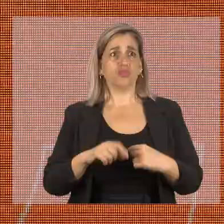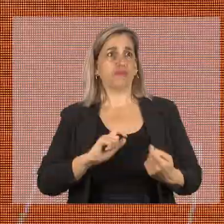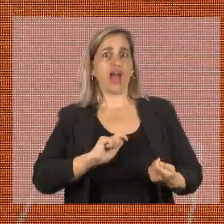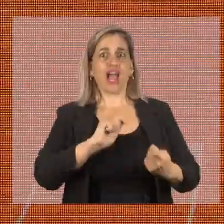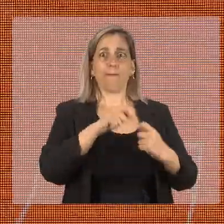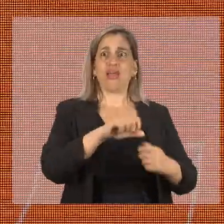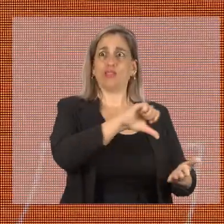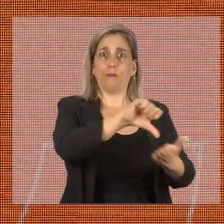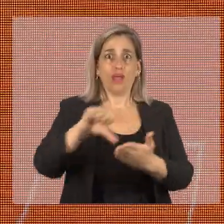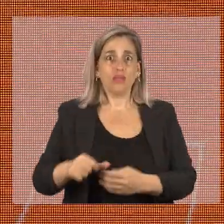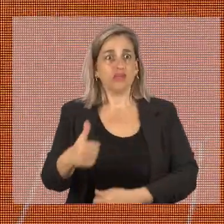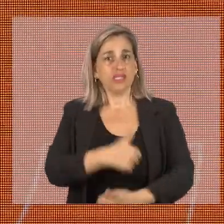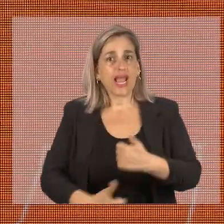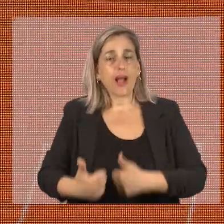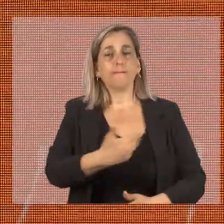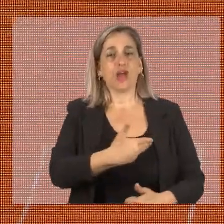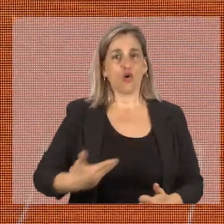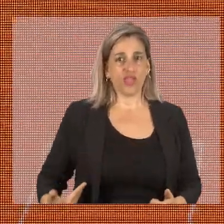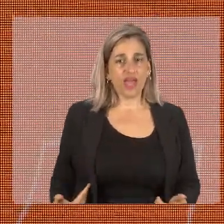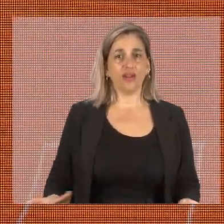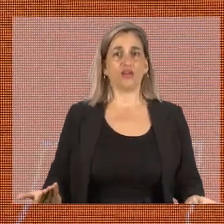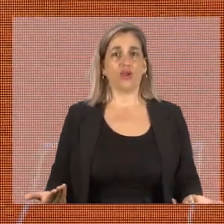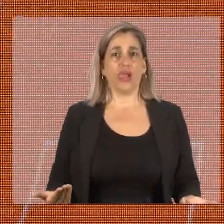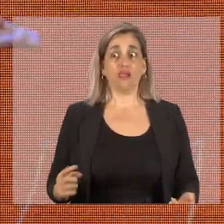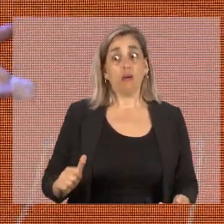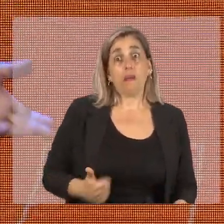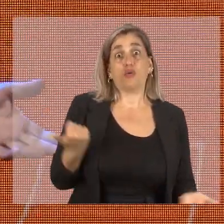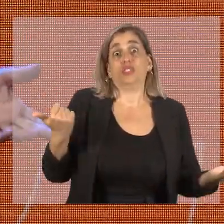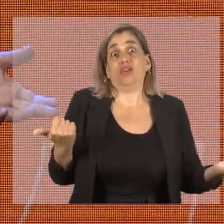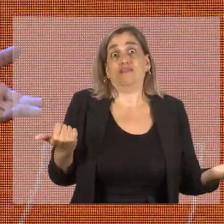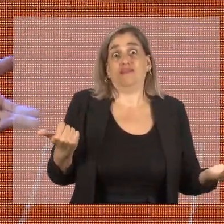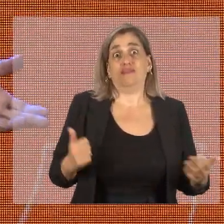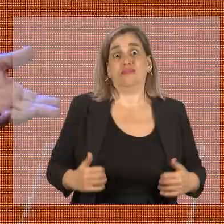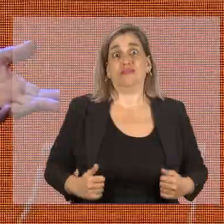Cambia la región. ¿Ah? Bueno, vamos a aprovechar.